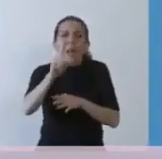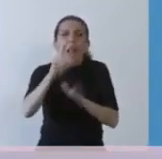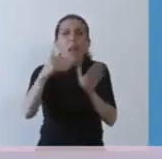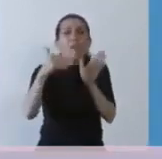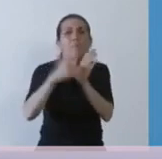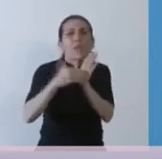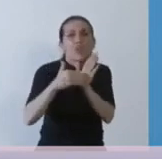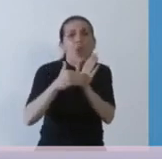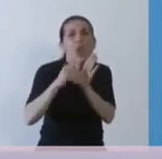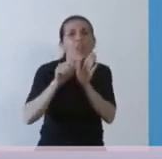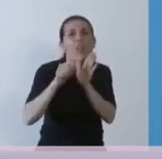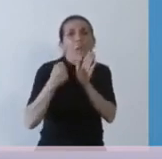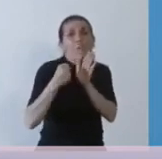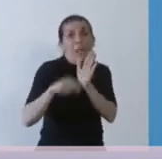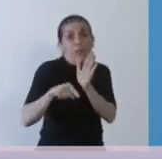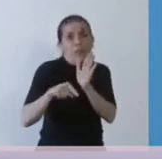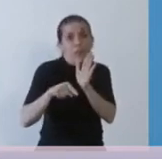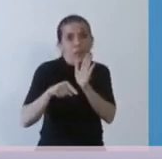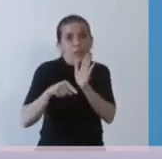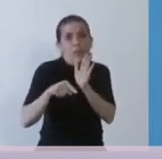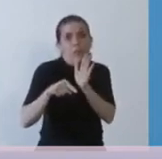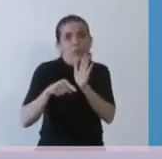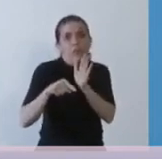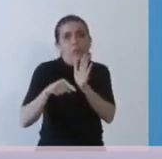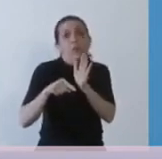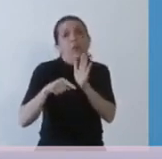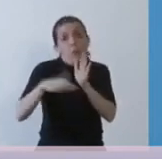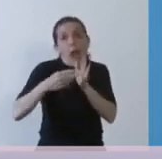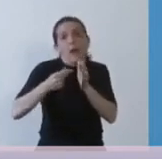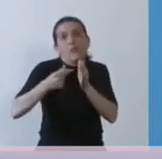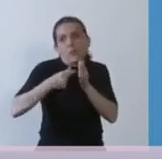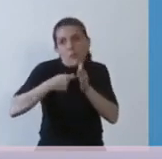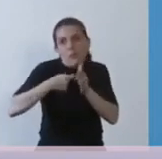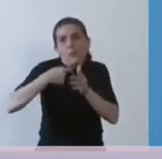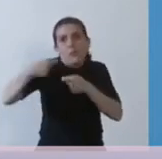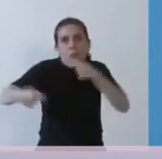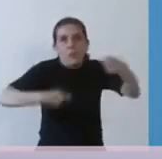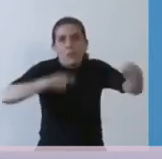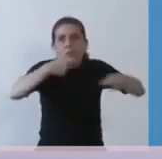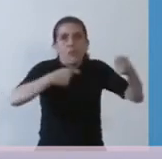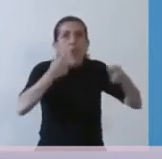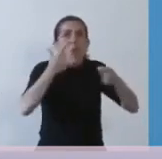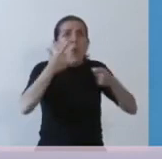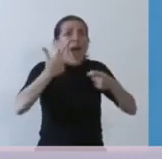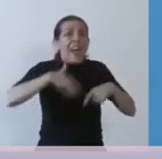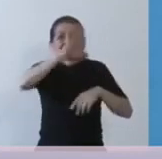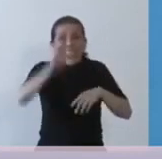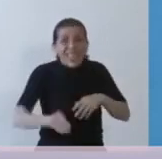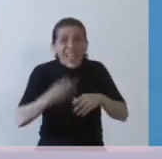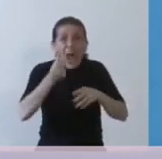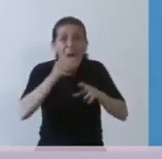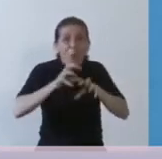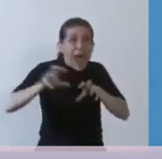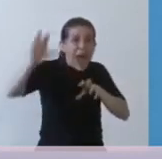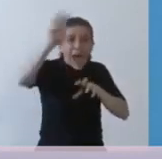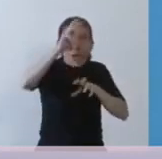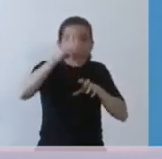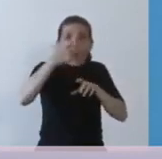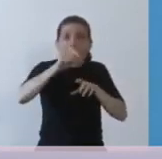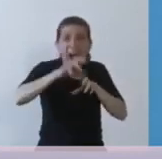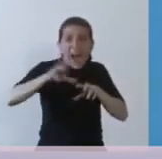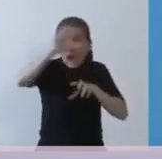millones de pesos que este financiarán todos los bancos de la Argentina que tendrá como